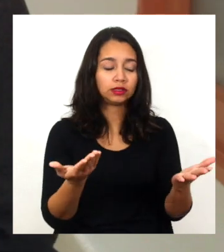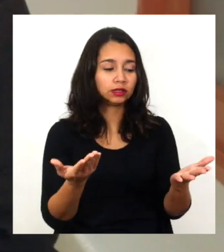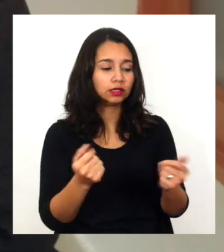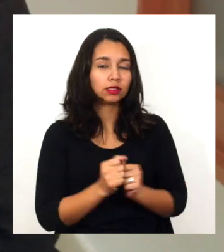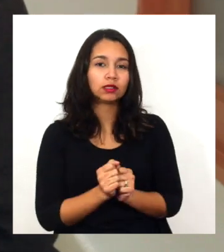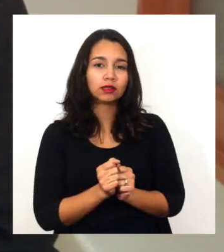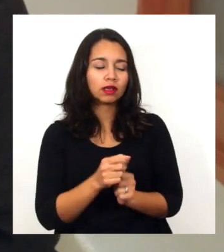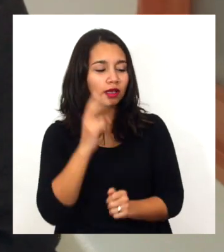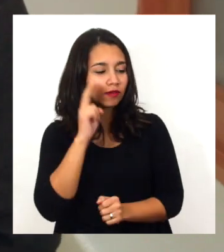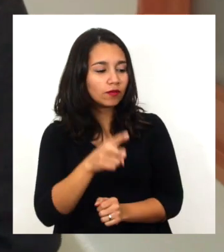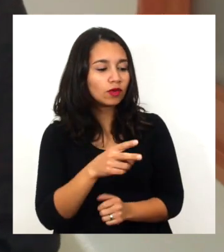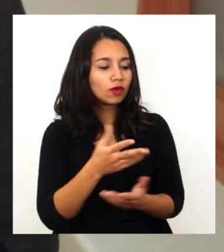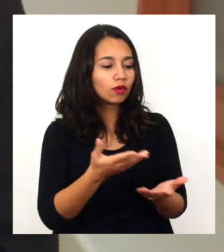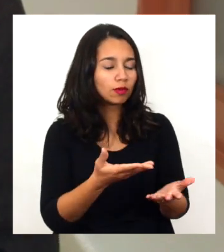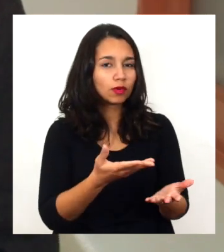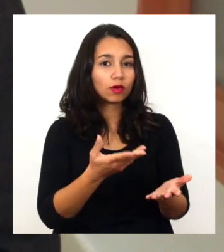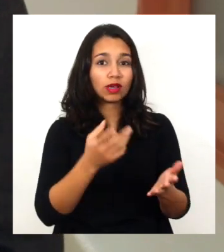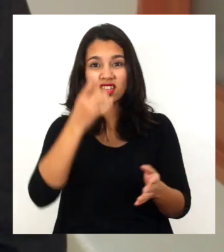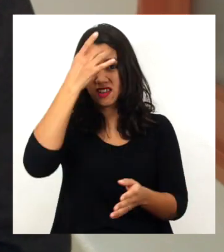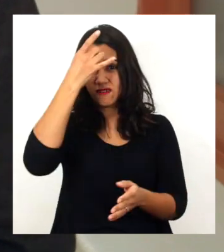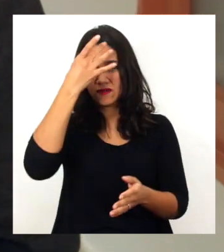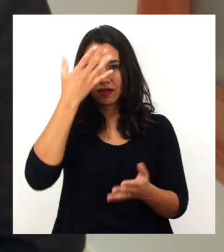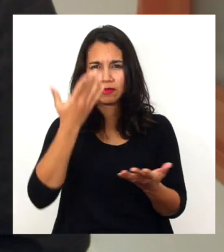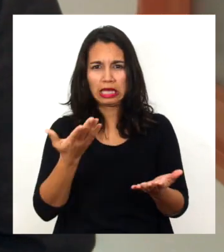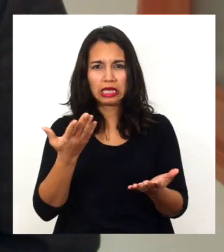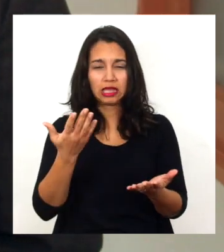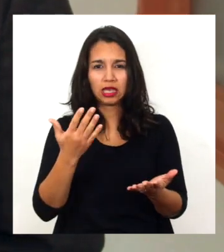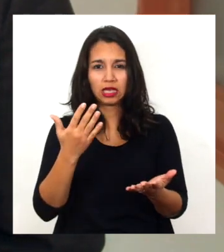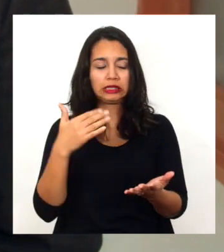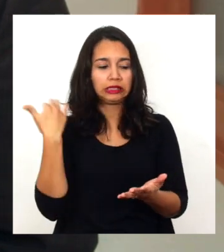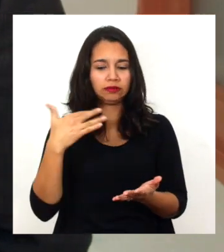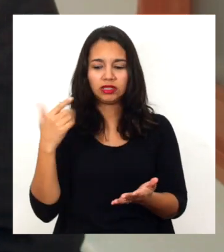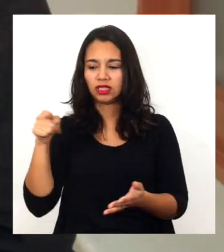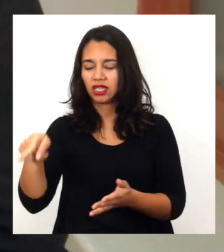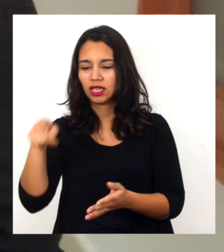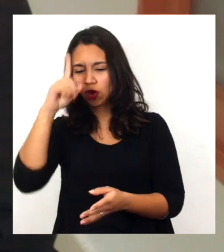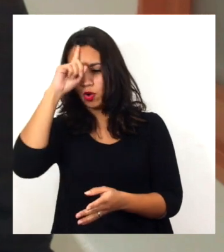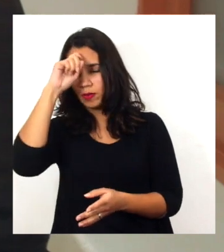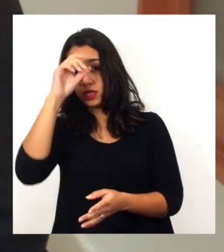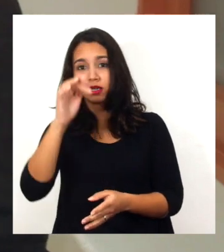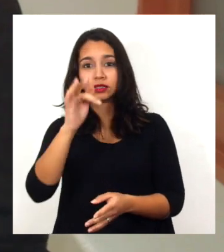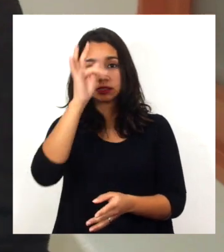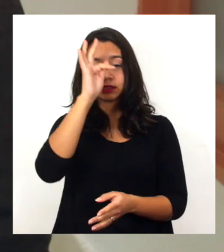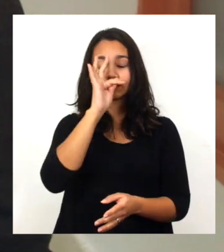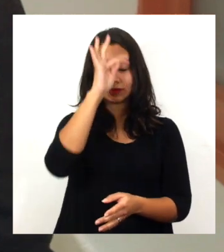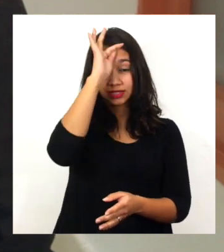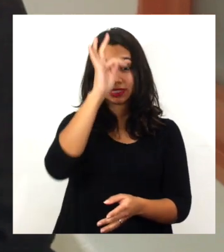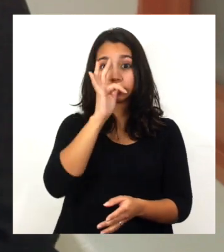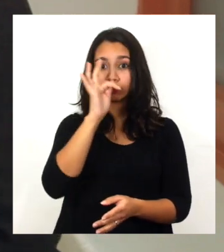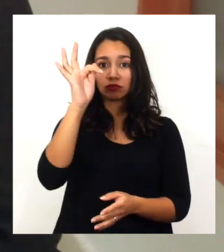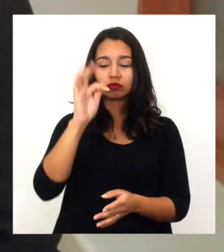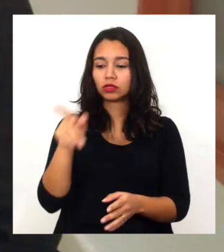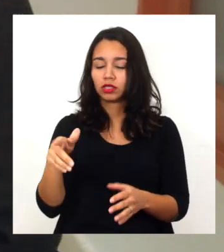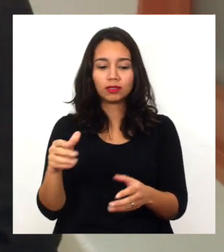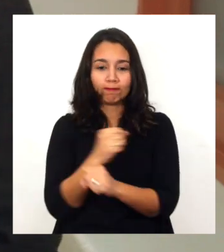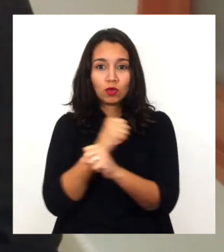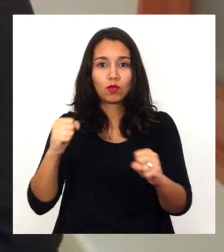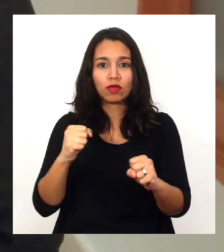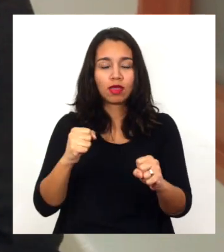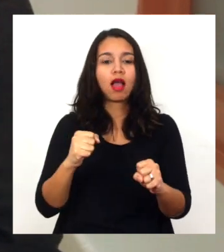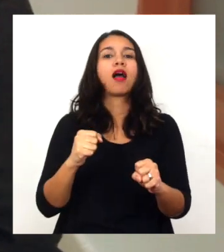y darse cuenta que en ese momento no se cuenta con la capacidad de resolución en el hospital de Santa Cruz, se comunica con el sistema